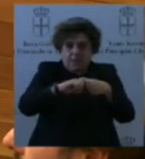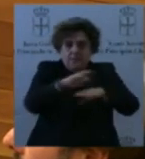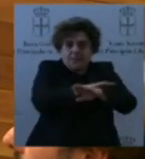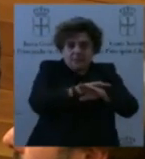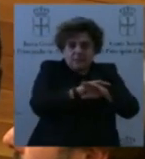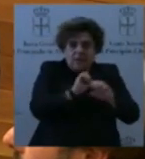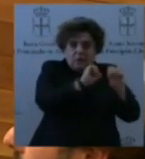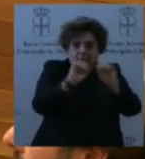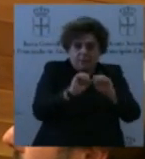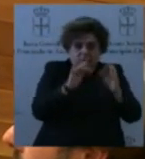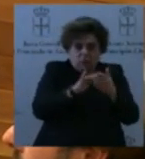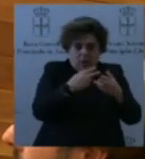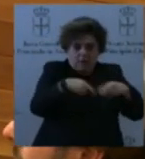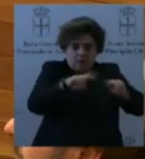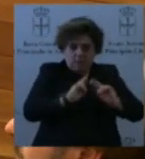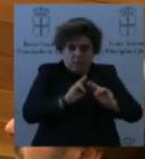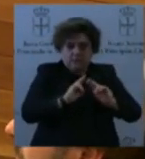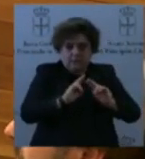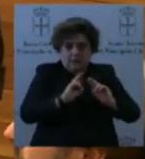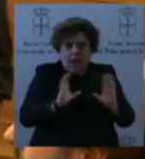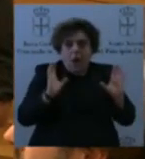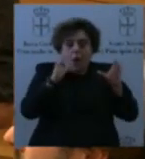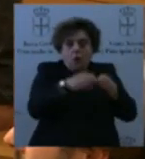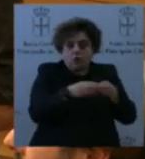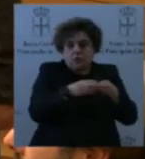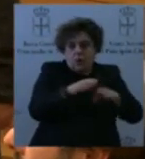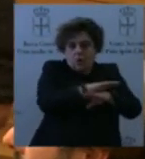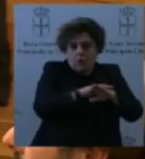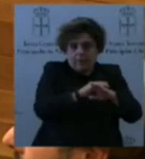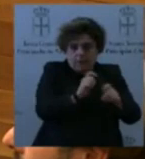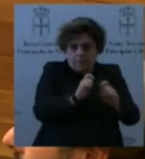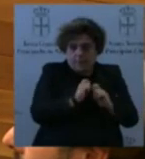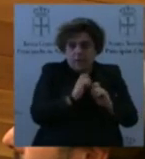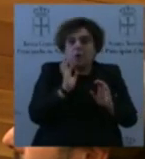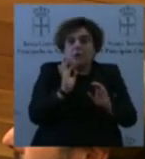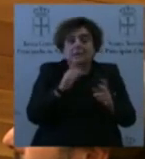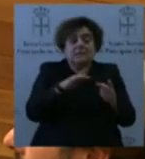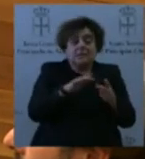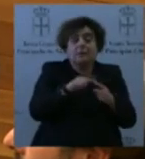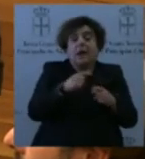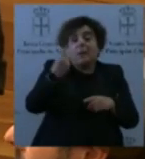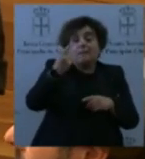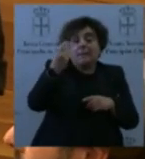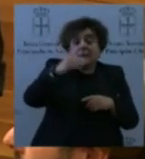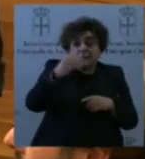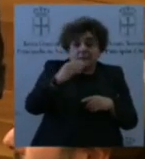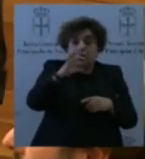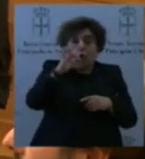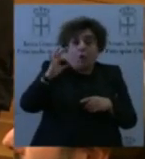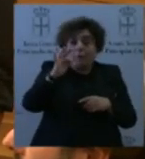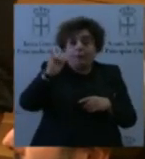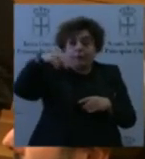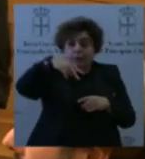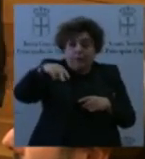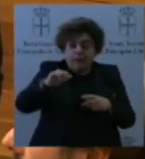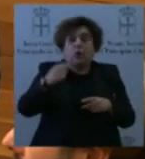su propio Consejo de Gobierno me hizo llegar, fueron el vicepresidente autonómico, don Juan Cofiño, y el viceconsejero de Infraestructuras, Movilidad